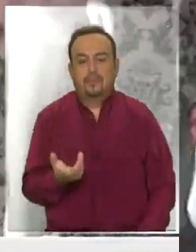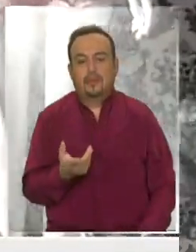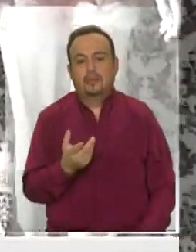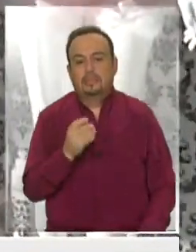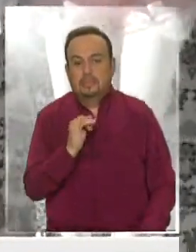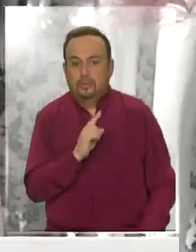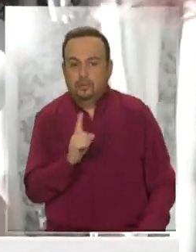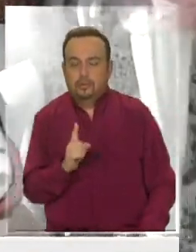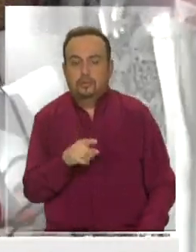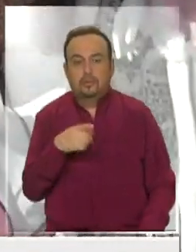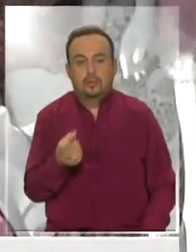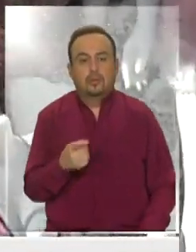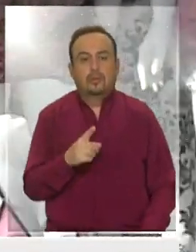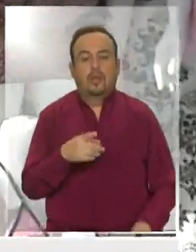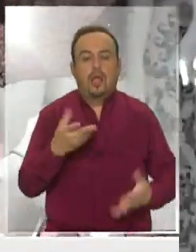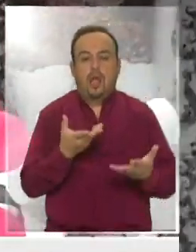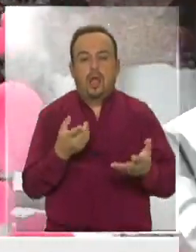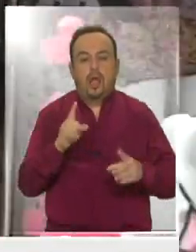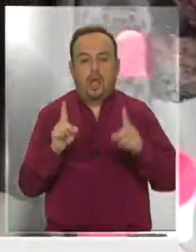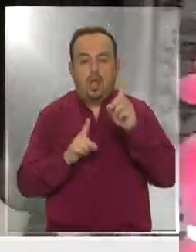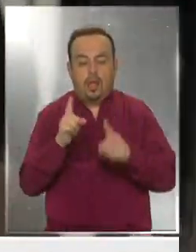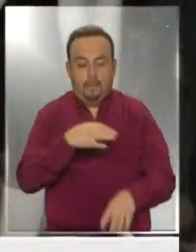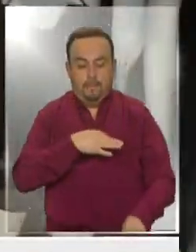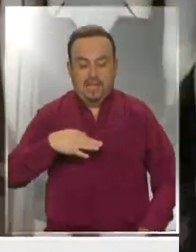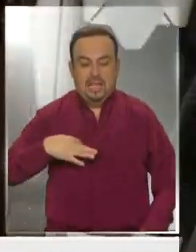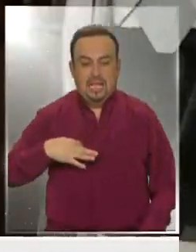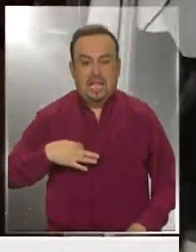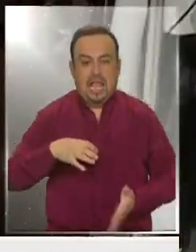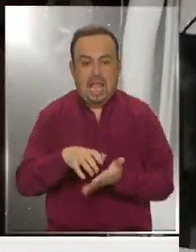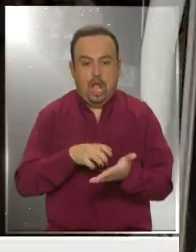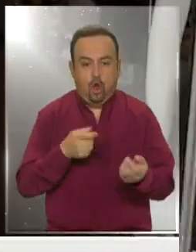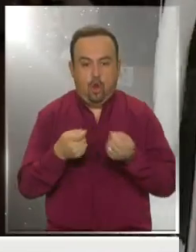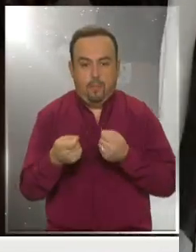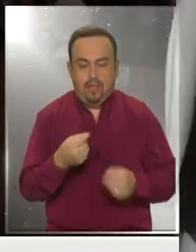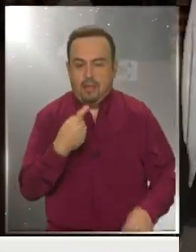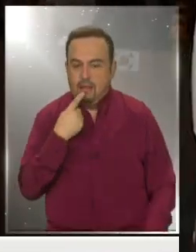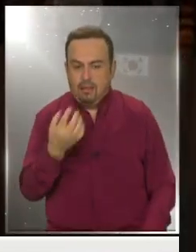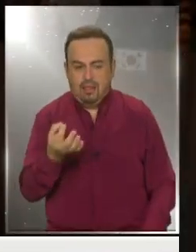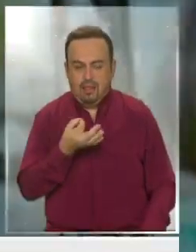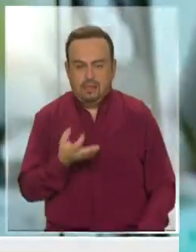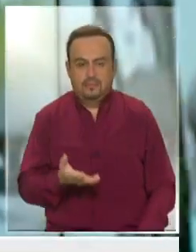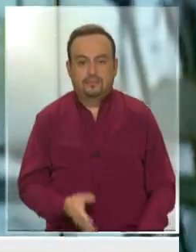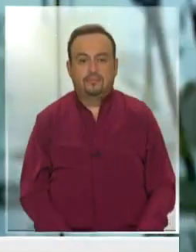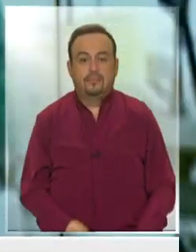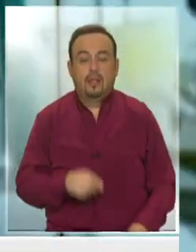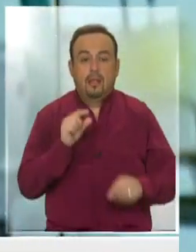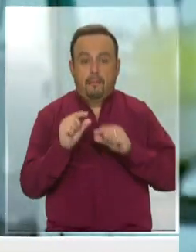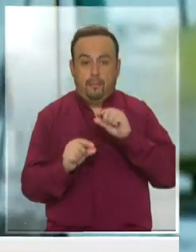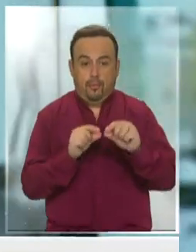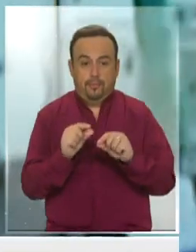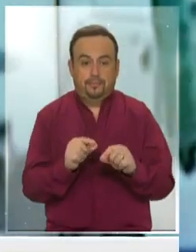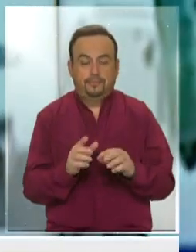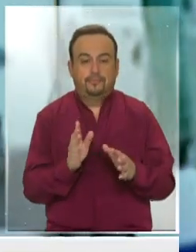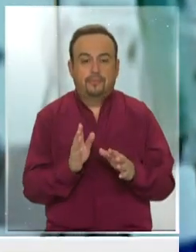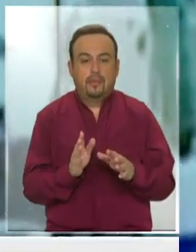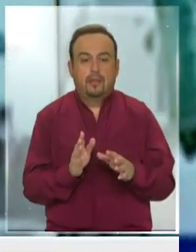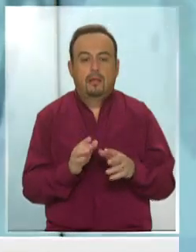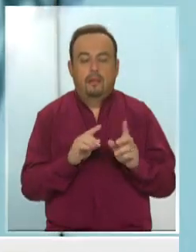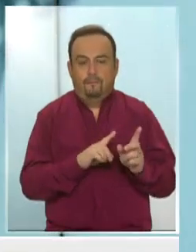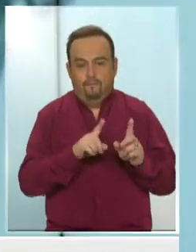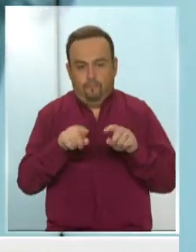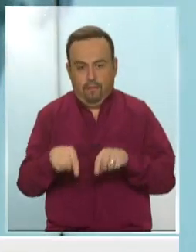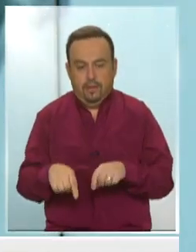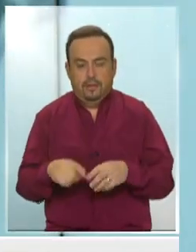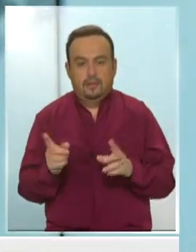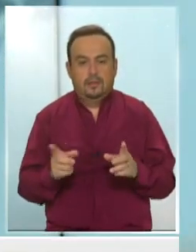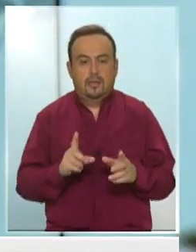Vamos a escuchar las palabras entonces que hubo de también el ministro de Economía. y de a poco también, en forma gradual, van a ir